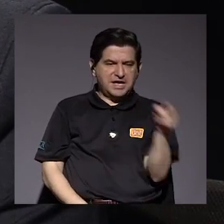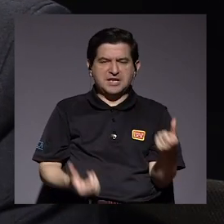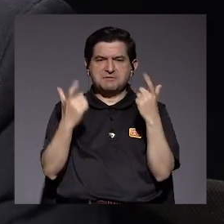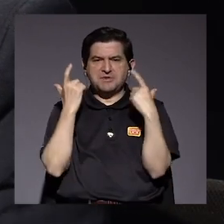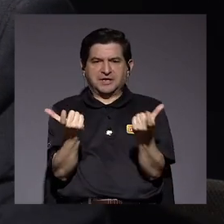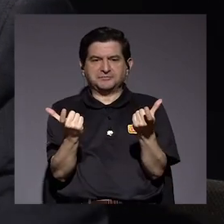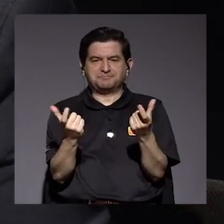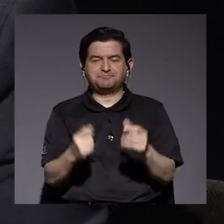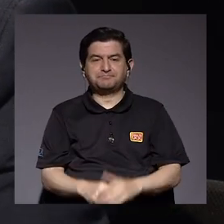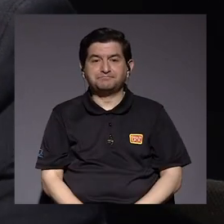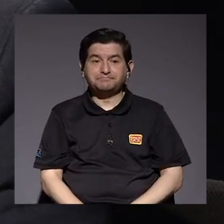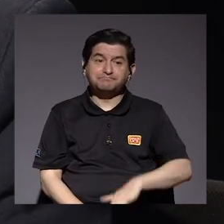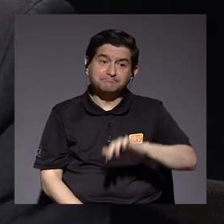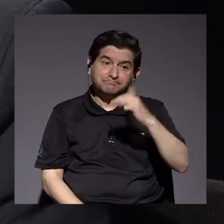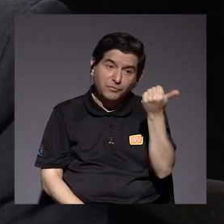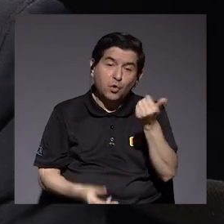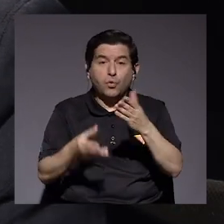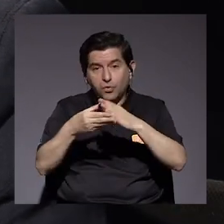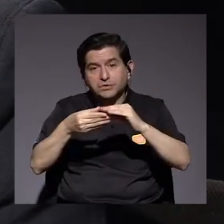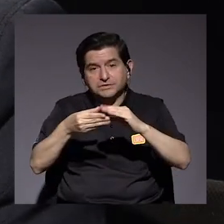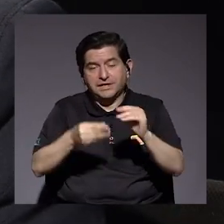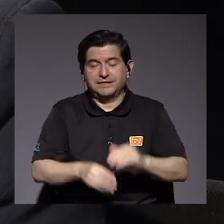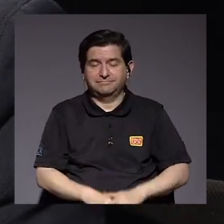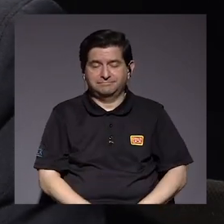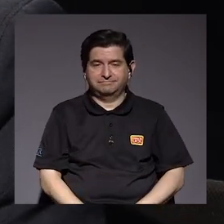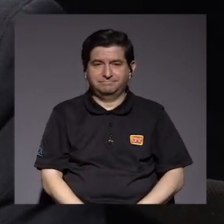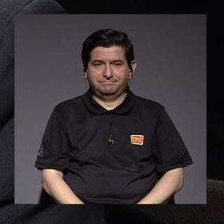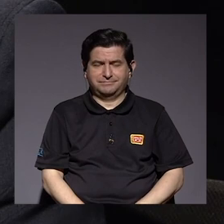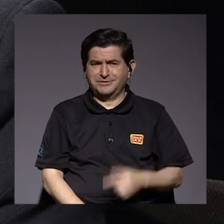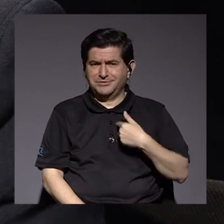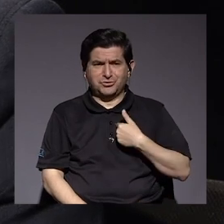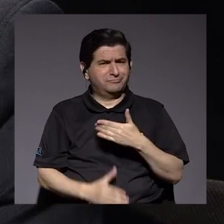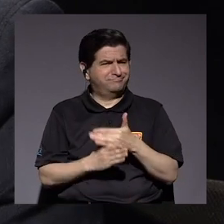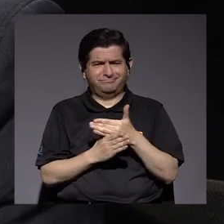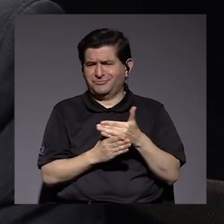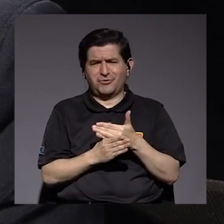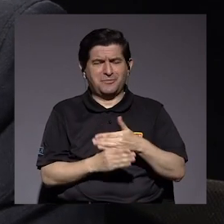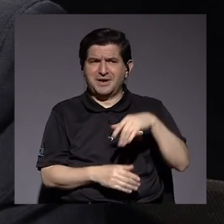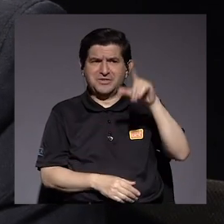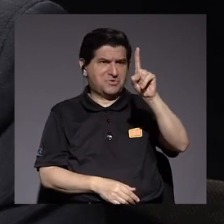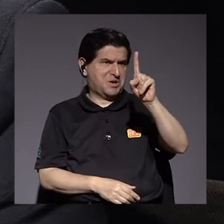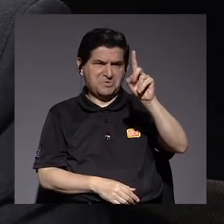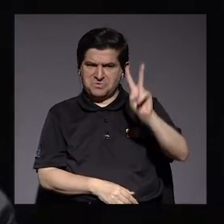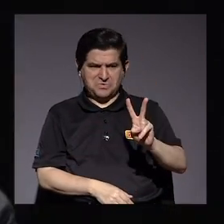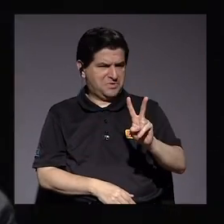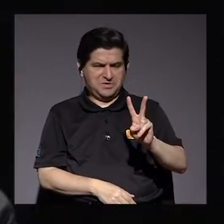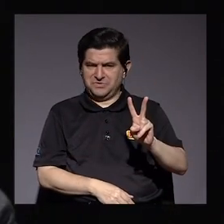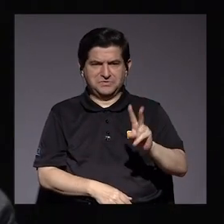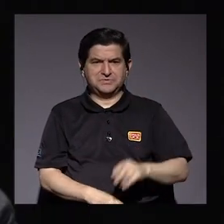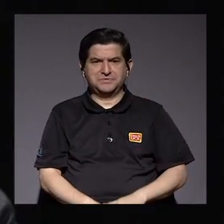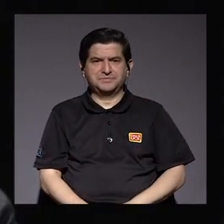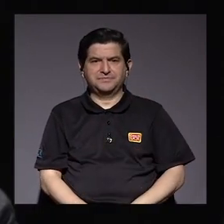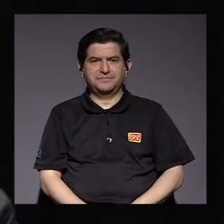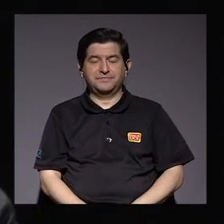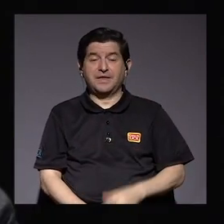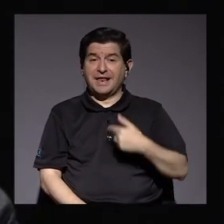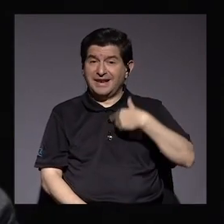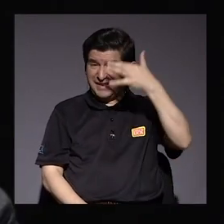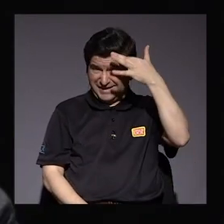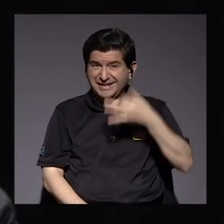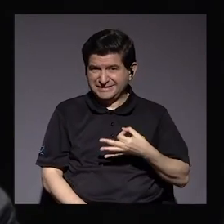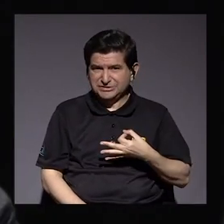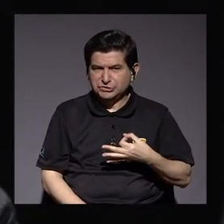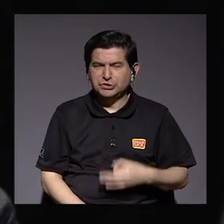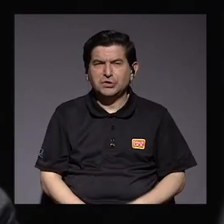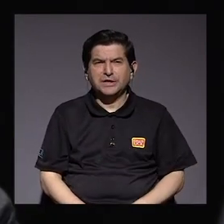capitalismo esa es la otra narrativa yo no comparto ni una ni la otra la narrativa que me parece